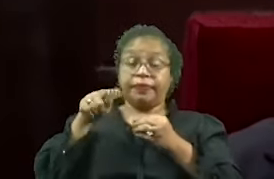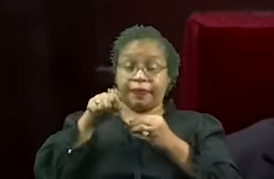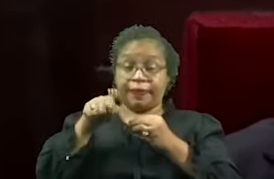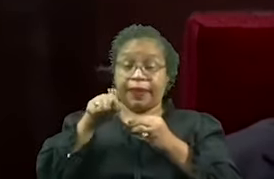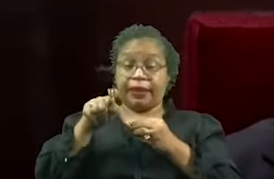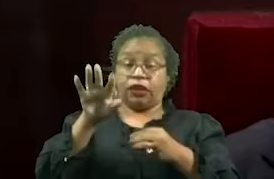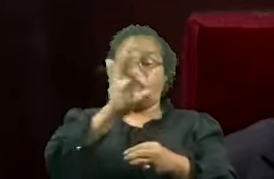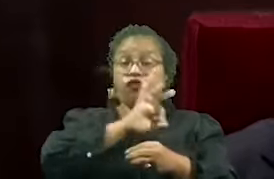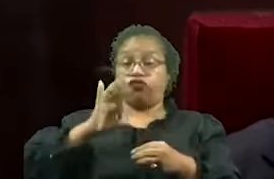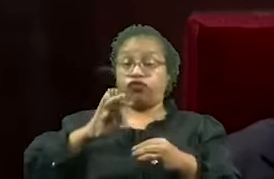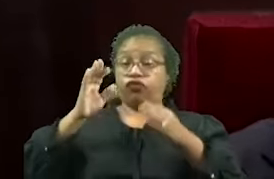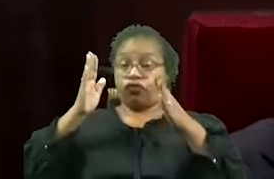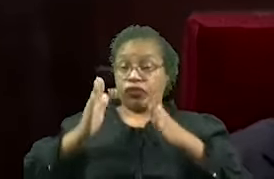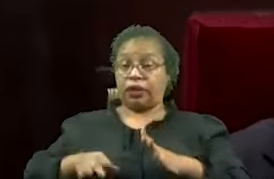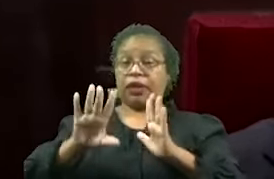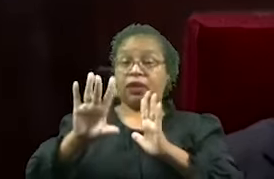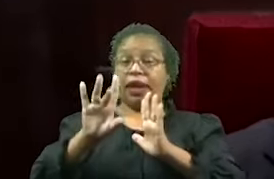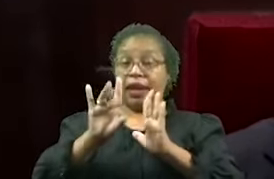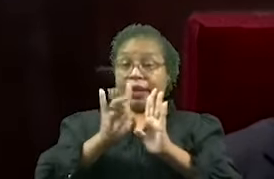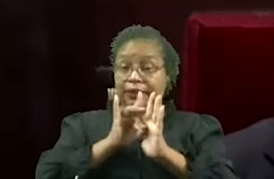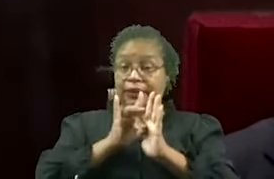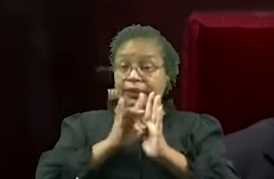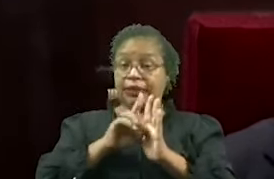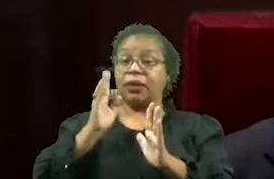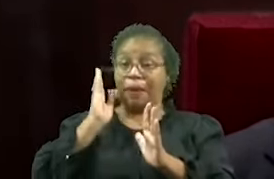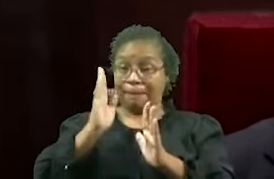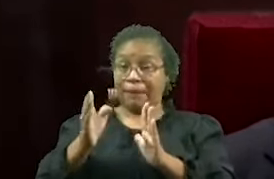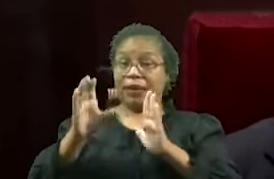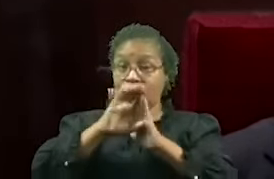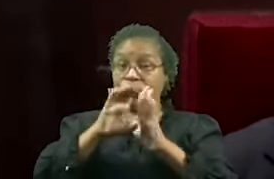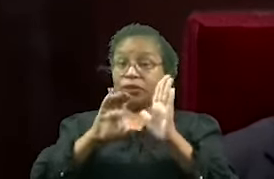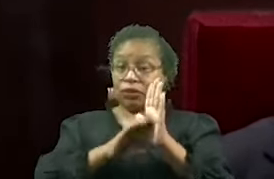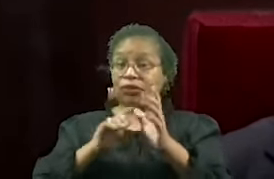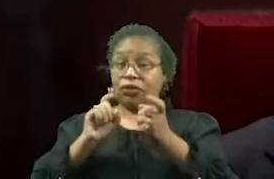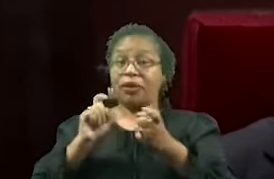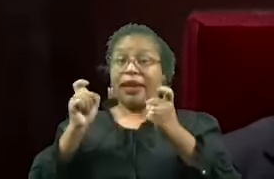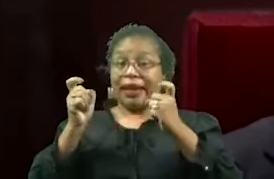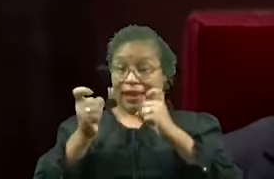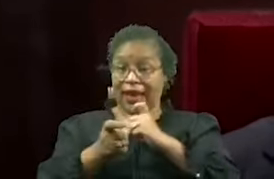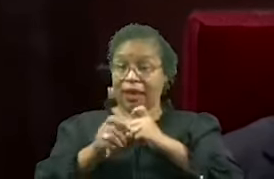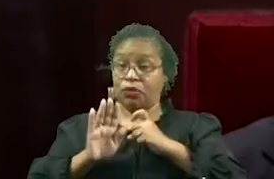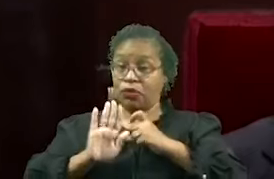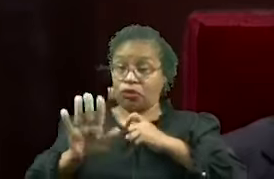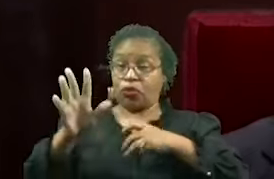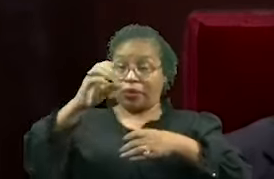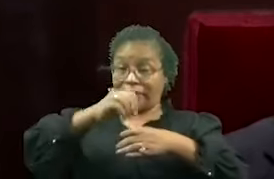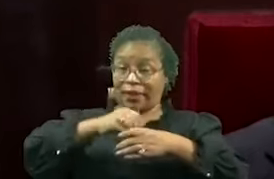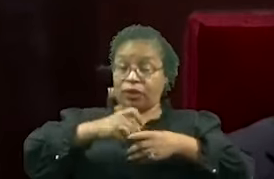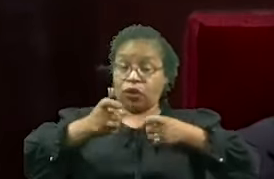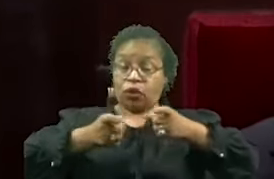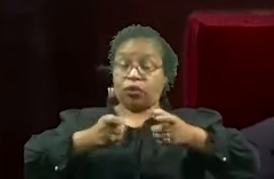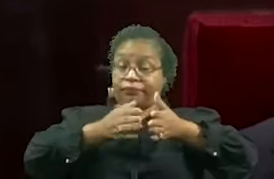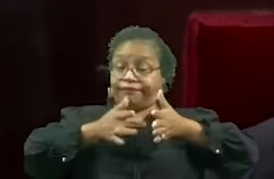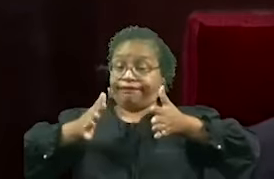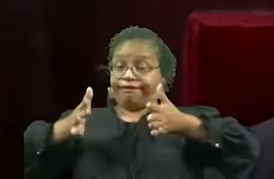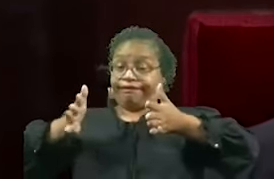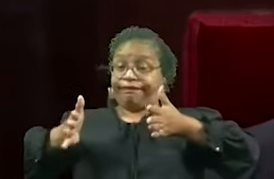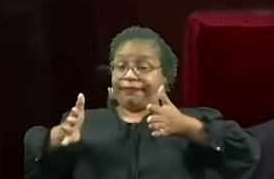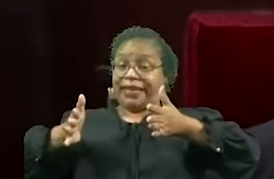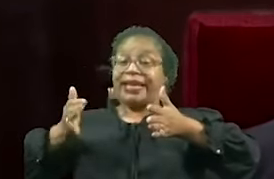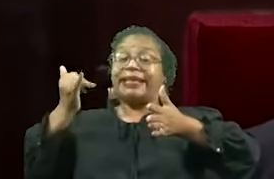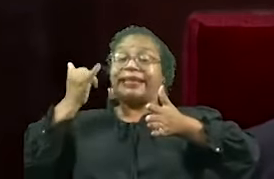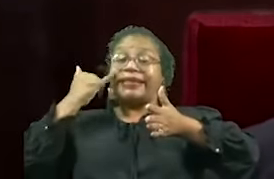beneficiarse personalmente de reformas constitucionales aprobadas durante su mandato si estas afectan las reglas